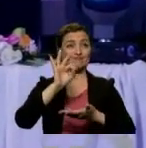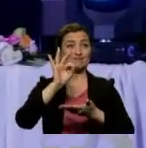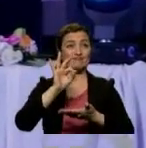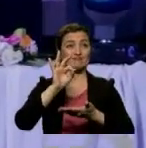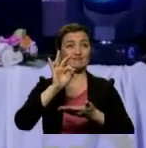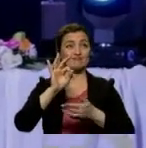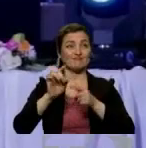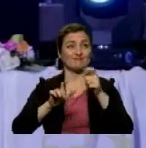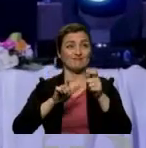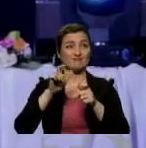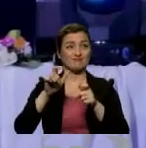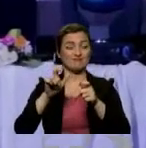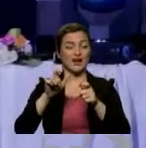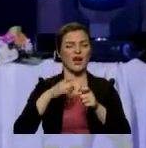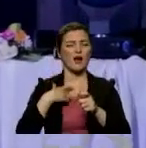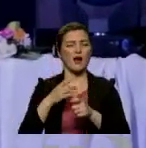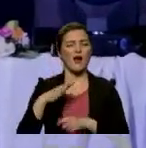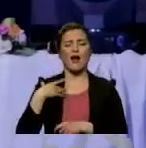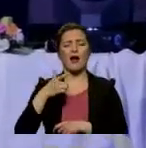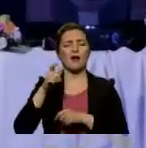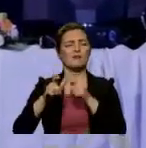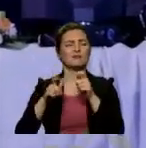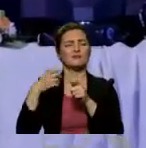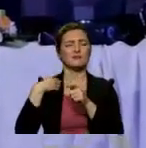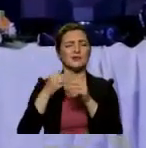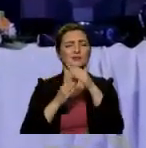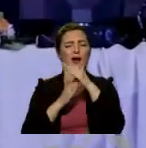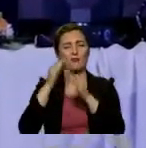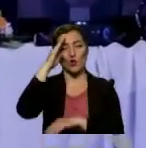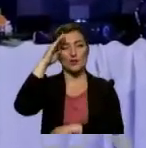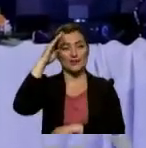los caballeros y damas de la paz.